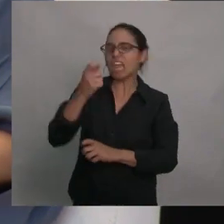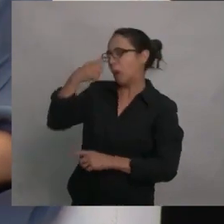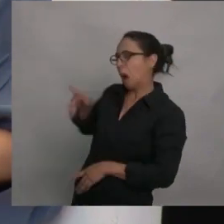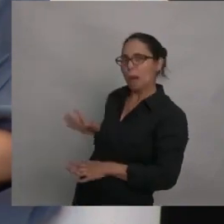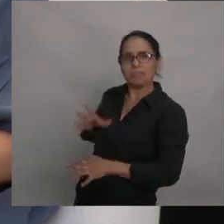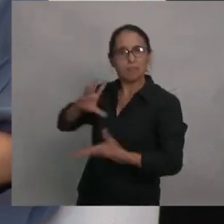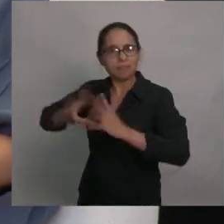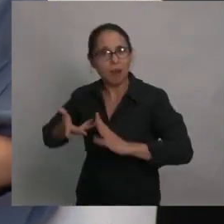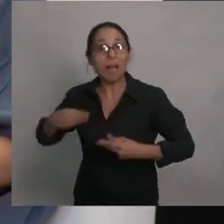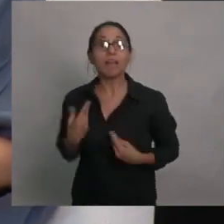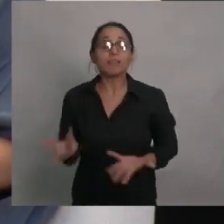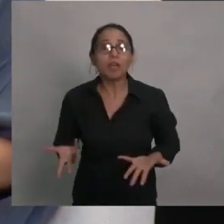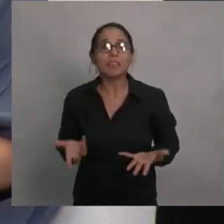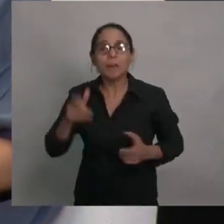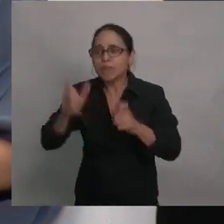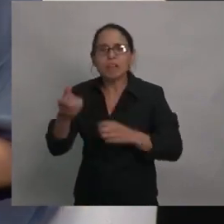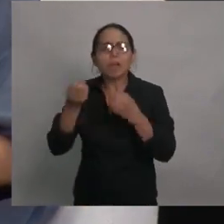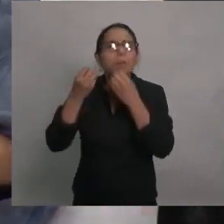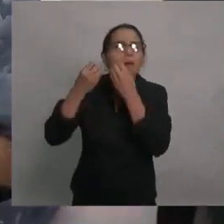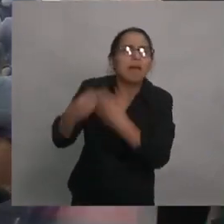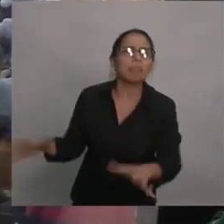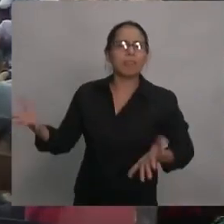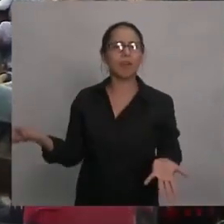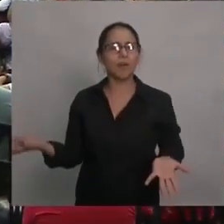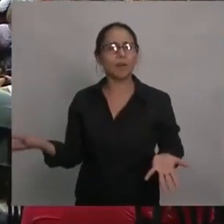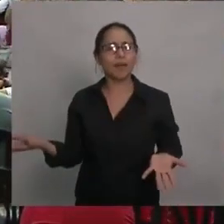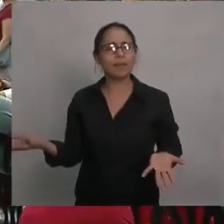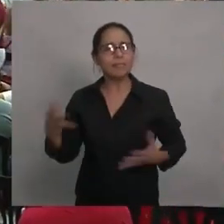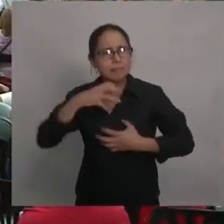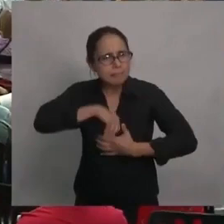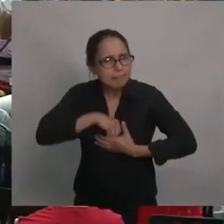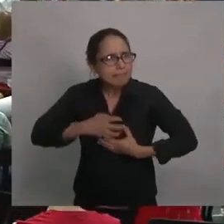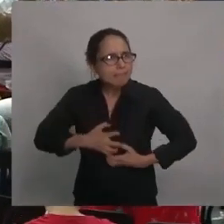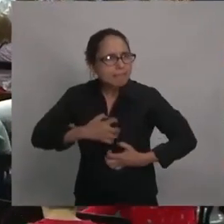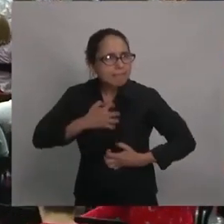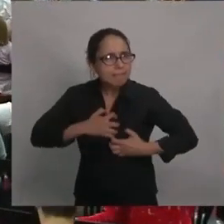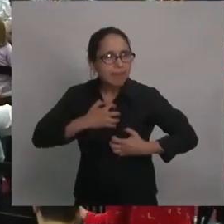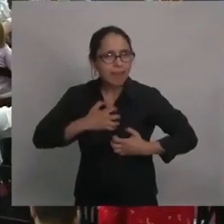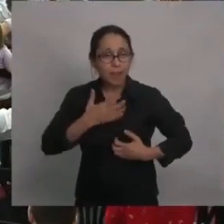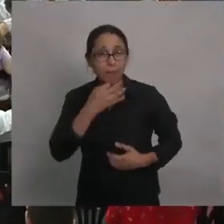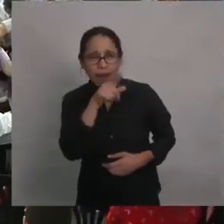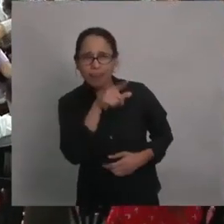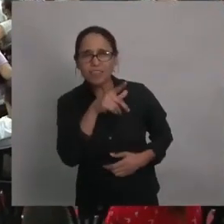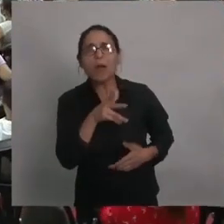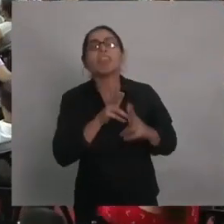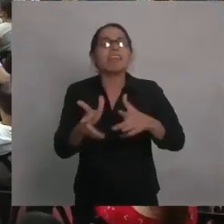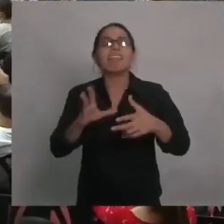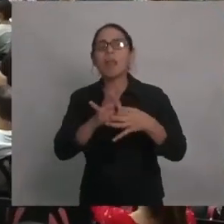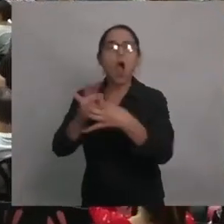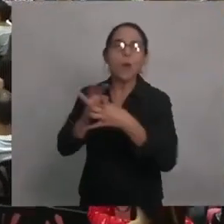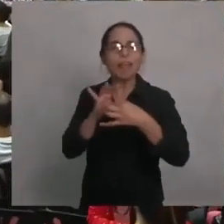el resentimiento de las personas abandonadas. Pero no es verdad, el fascismo no ofrece unidad. El fascismo